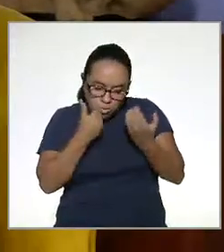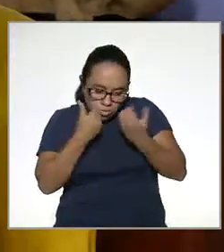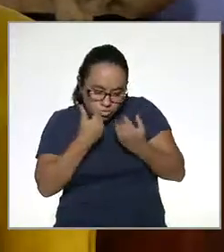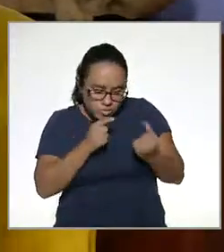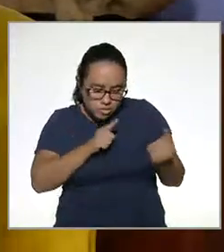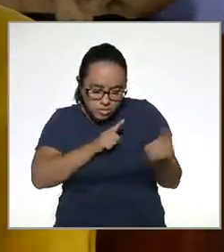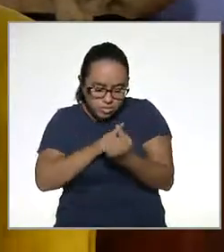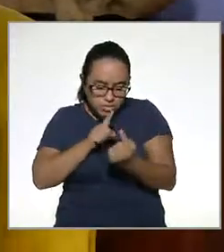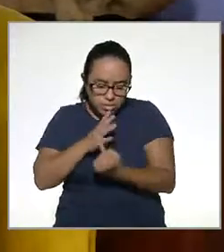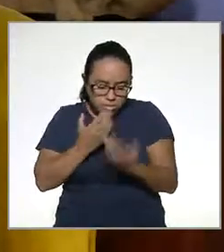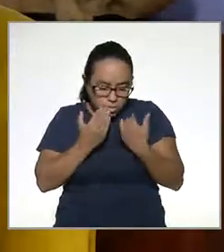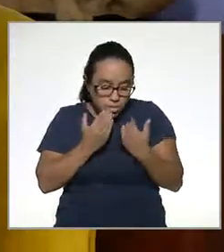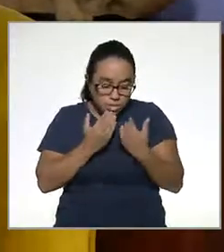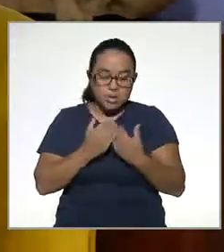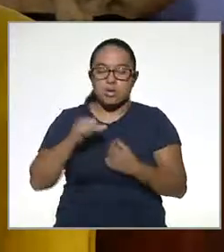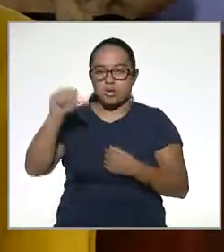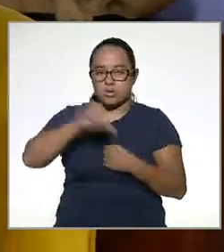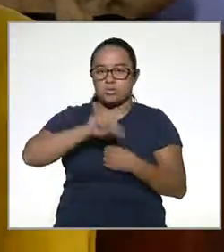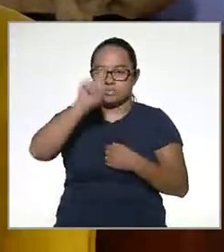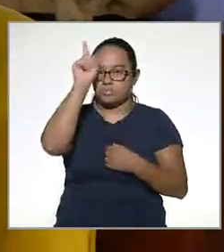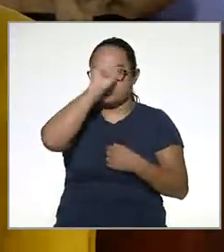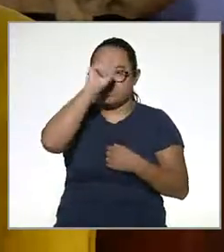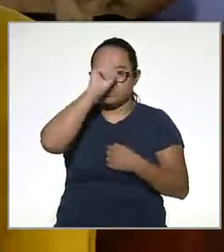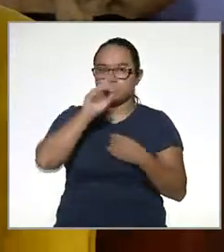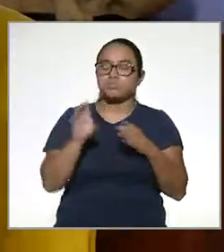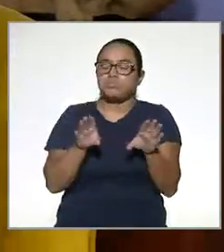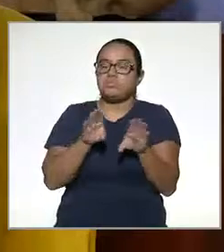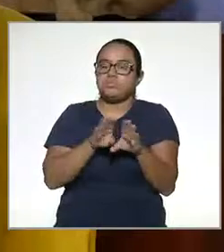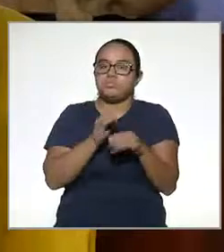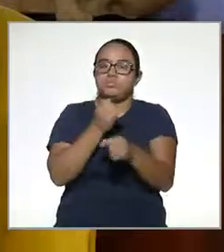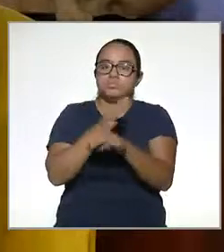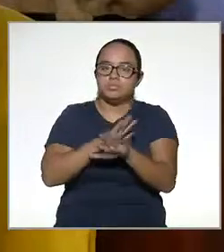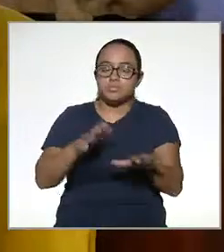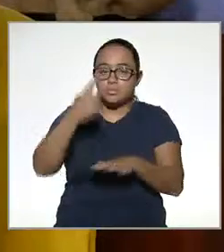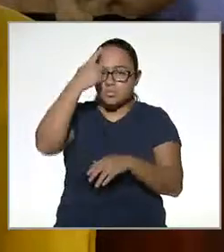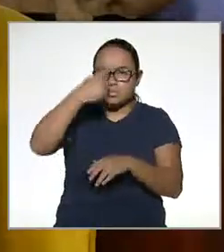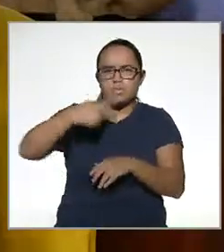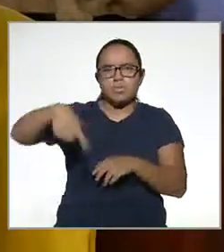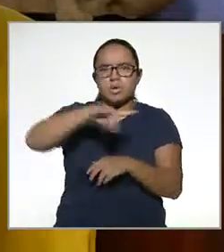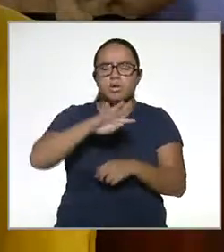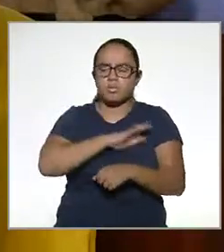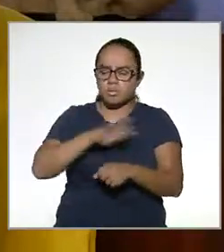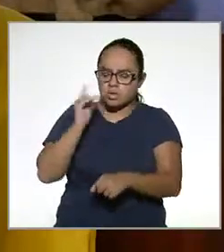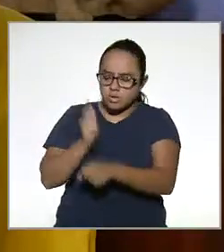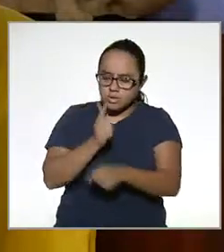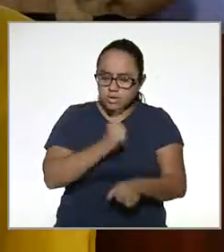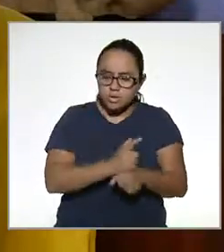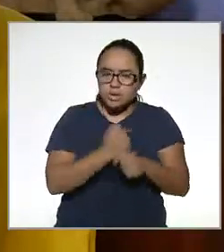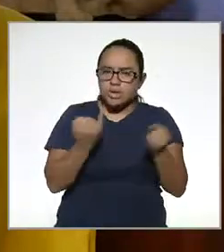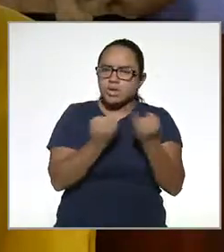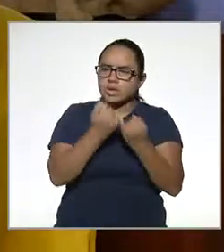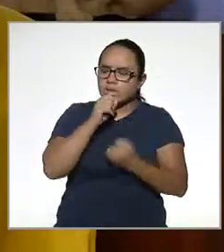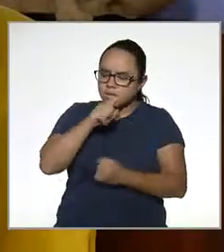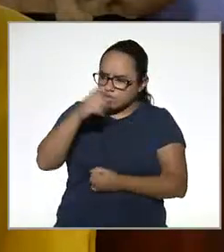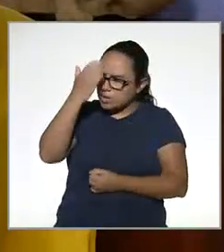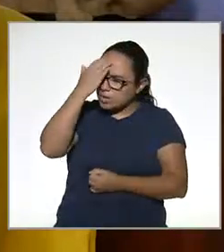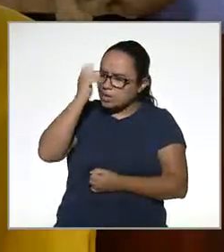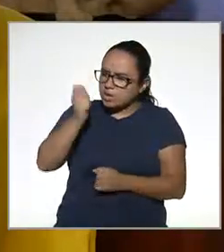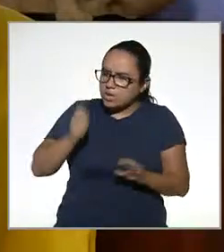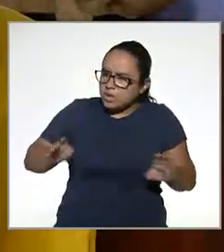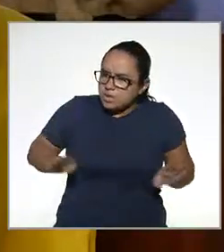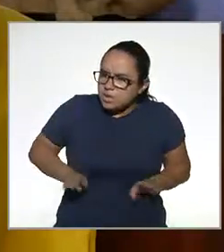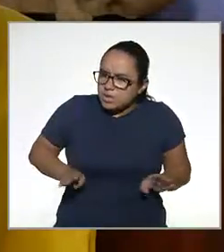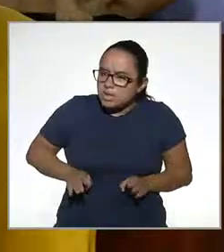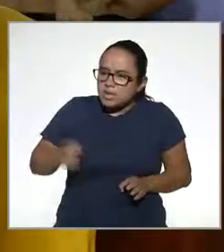que en el programa vamos a darles las herramientas, vamos a darles la información para que ustedes sepan identificarlo y por supuesto también conocer las características que